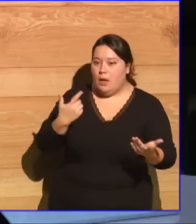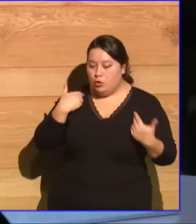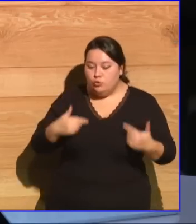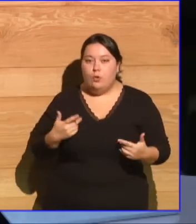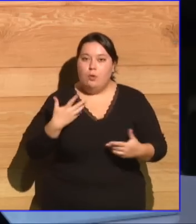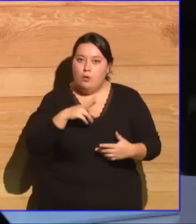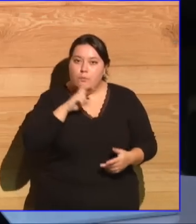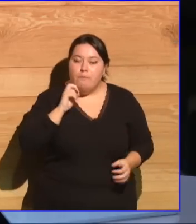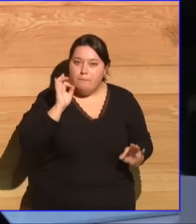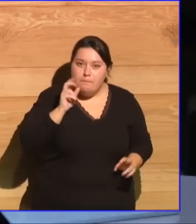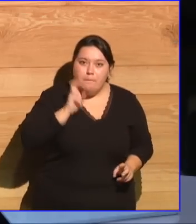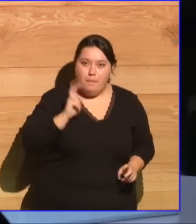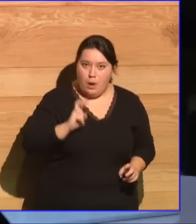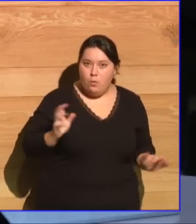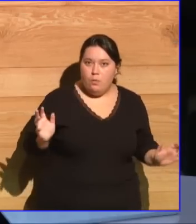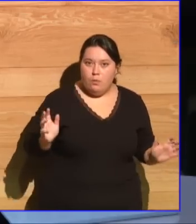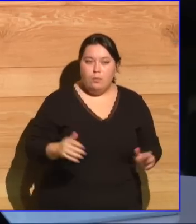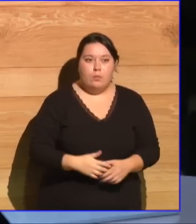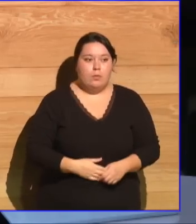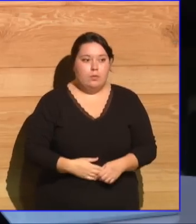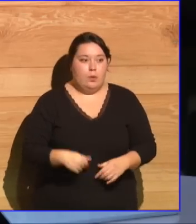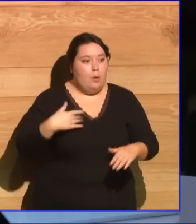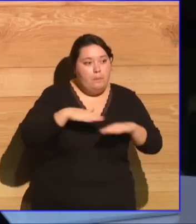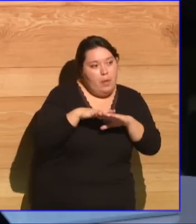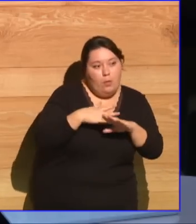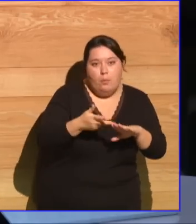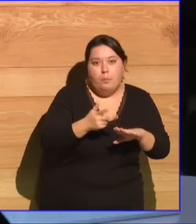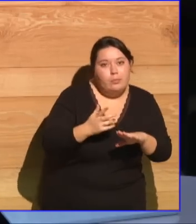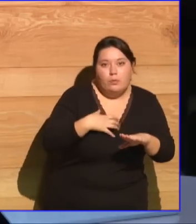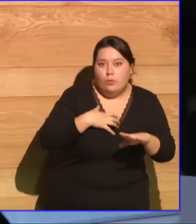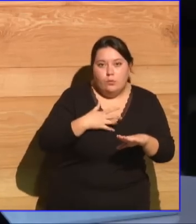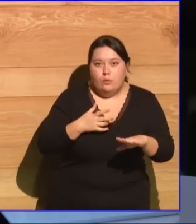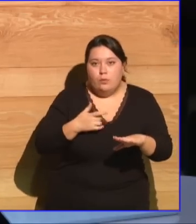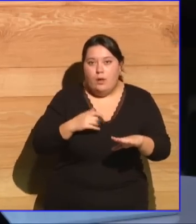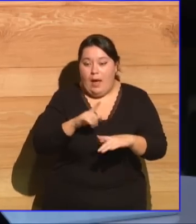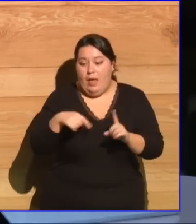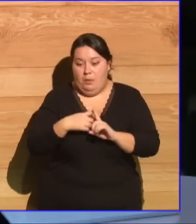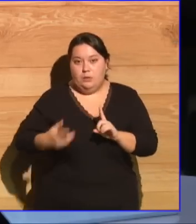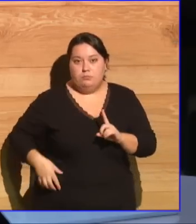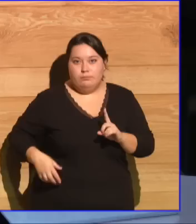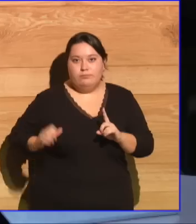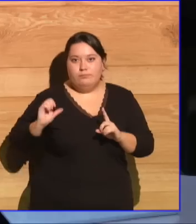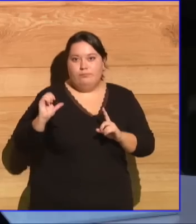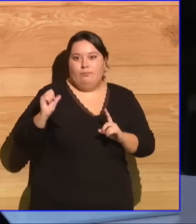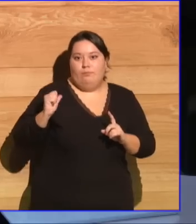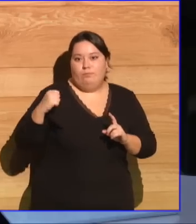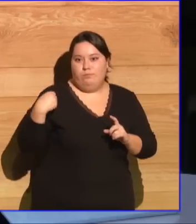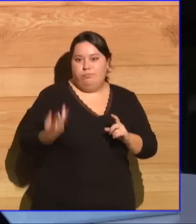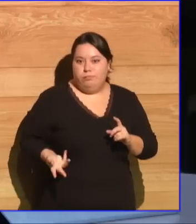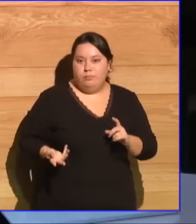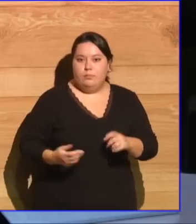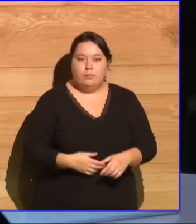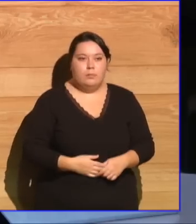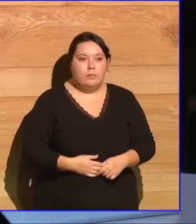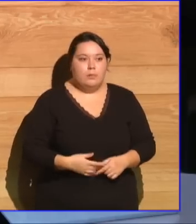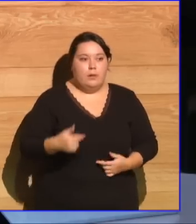cosas, que ya tiene narices, que Spielberg tenga que andar pidiendo perdón a nadie, ¿no? Por otro lado, con los bolsillos bien llenos que tenía, también podía, en fin,